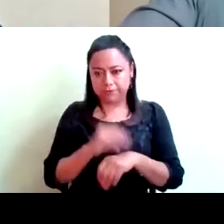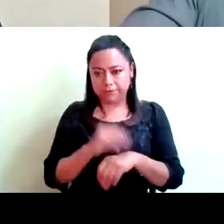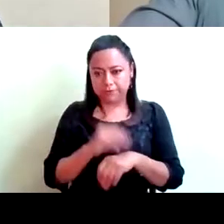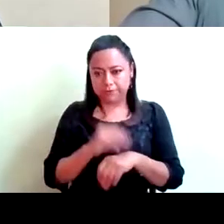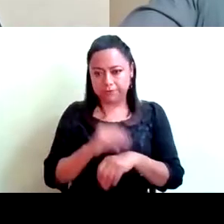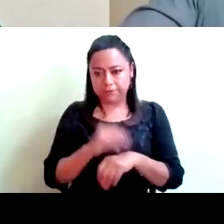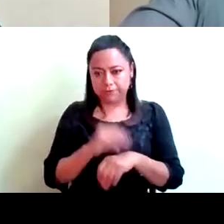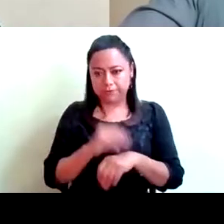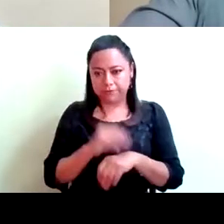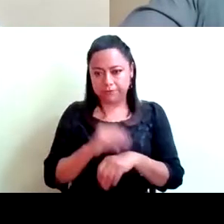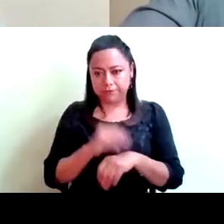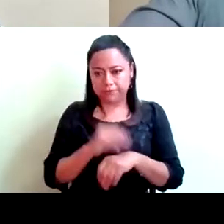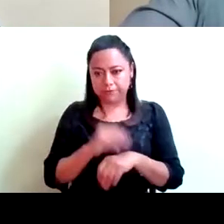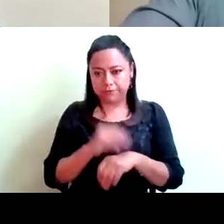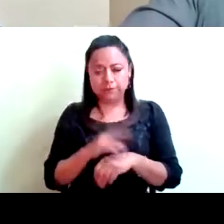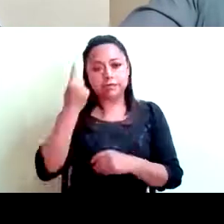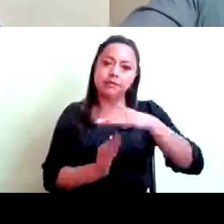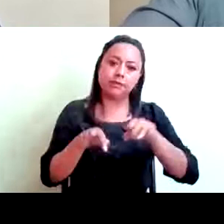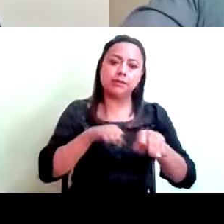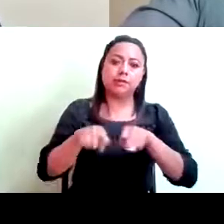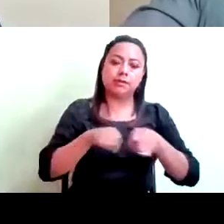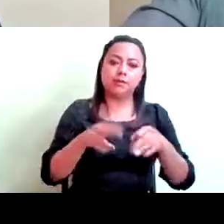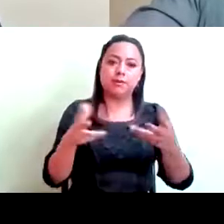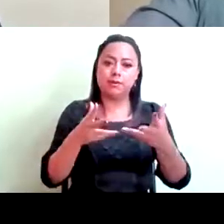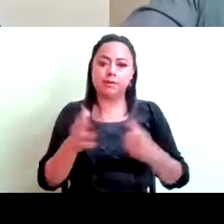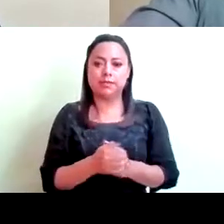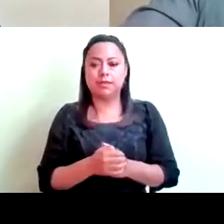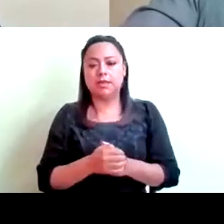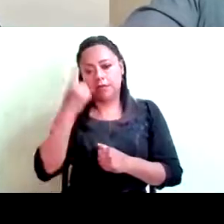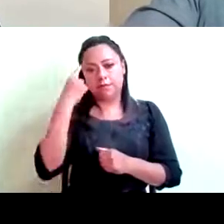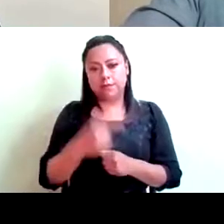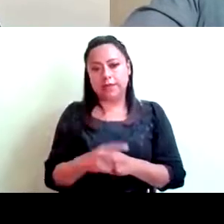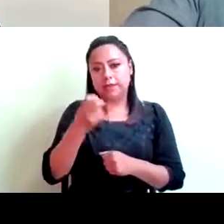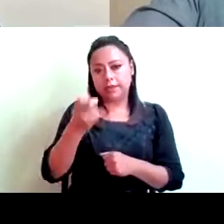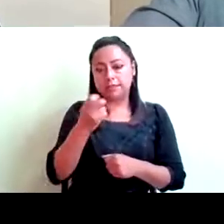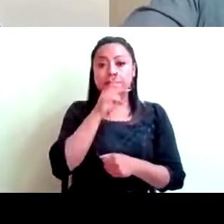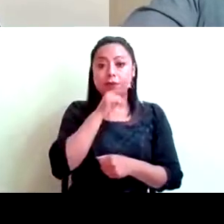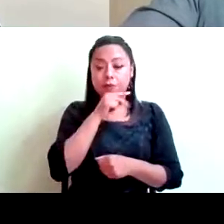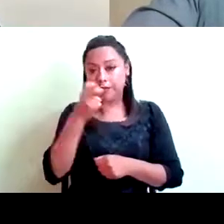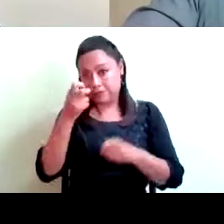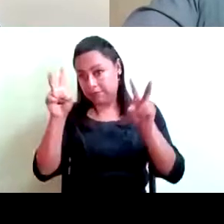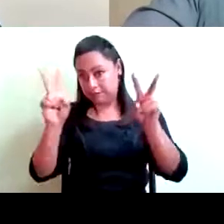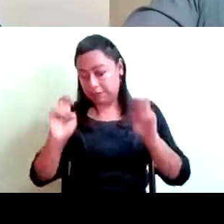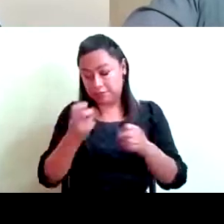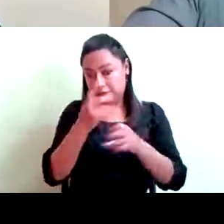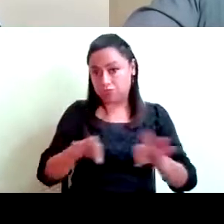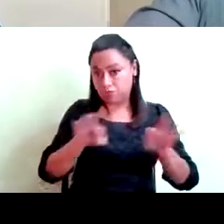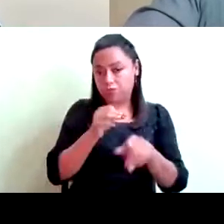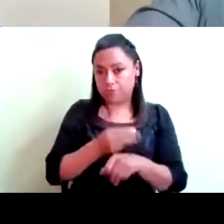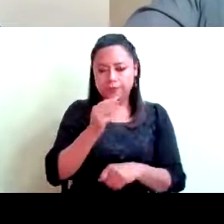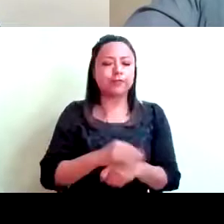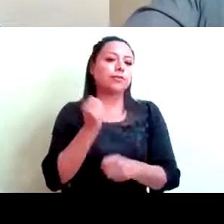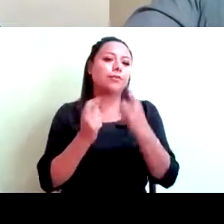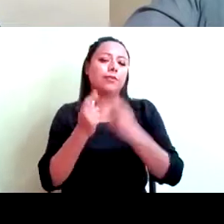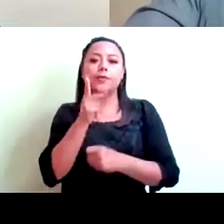las inquietudes que, pues sí, tenemos todos inquietudes sobre ese tema, es primordial. Hay muchos papás que se acercan con